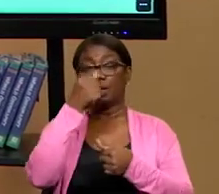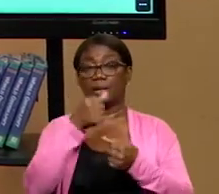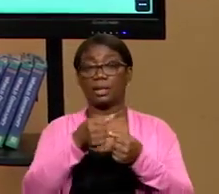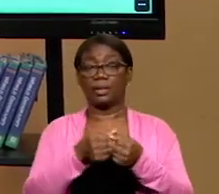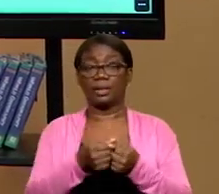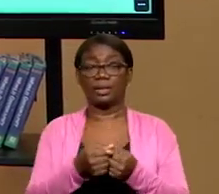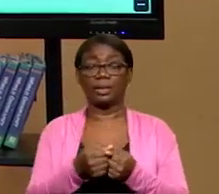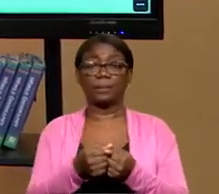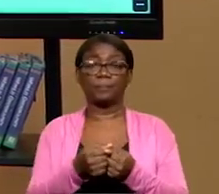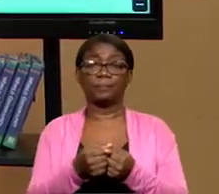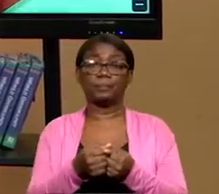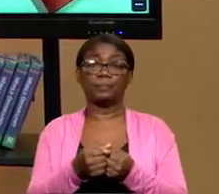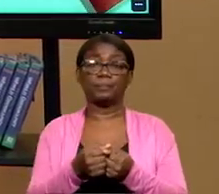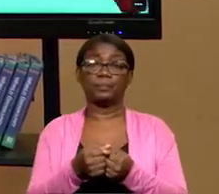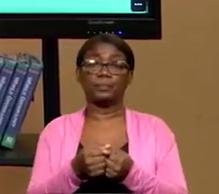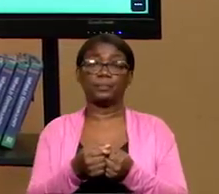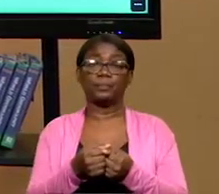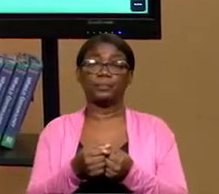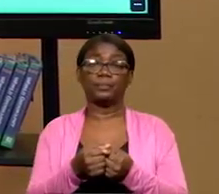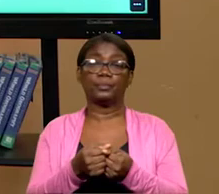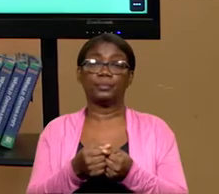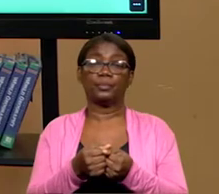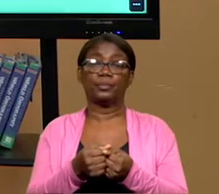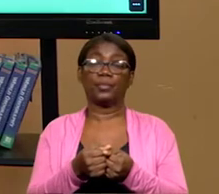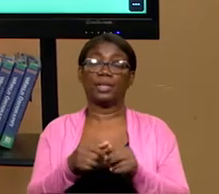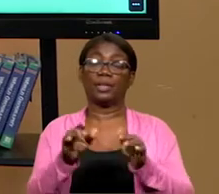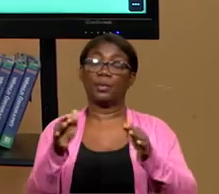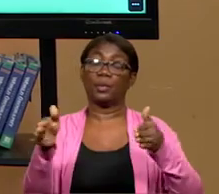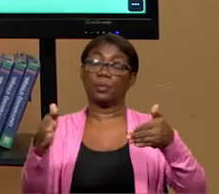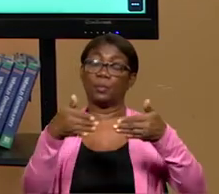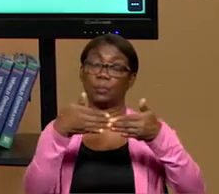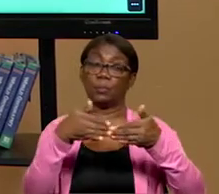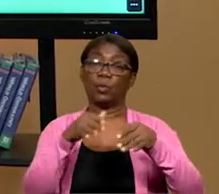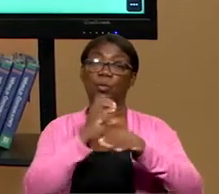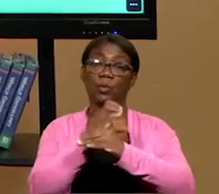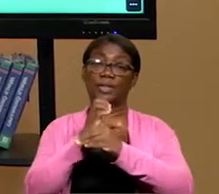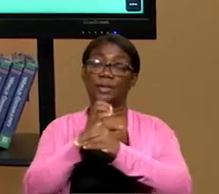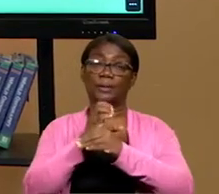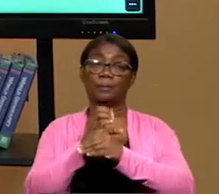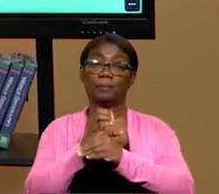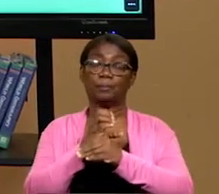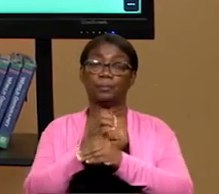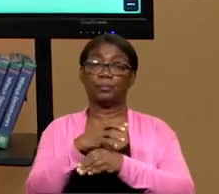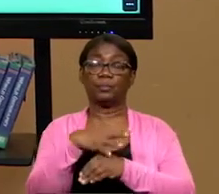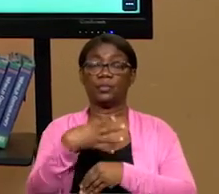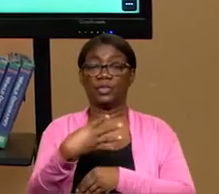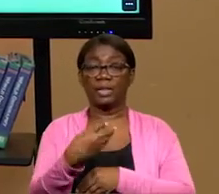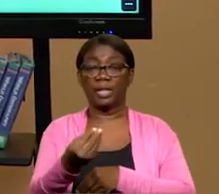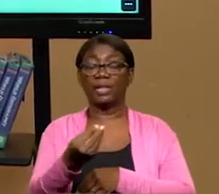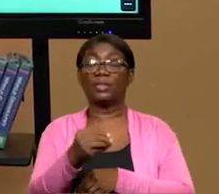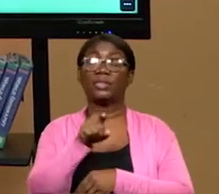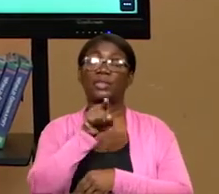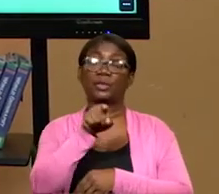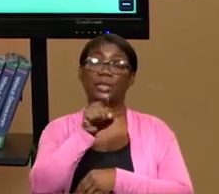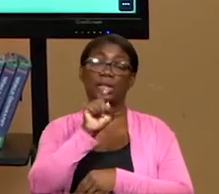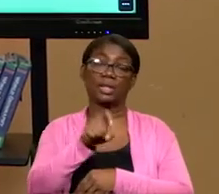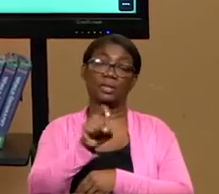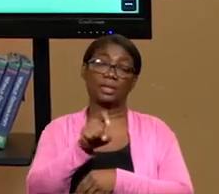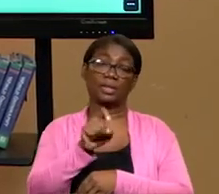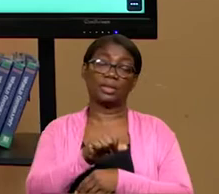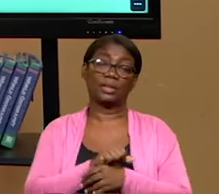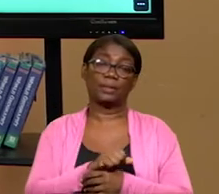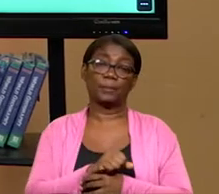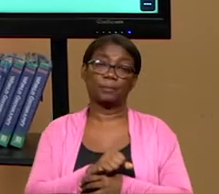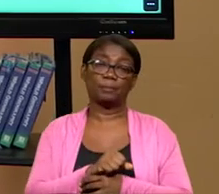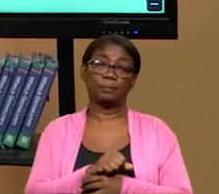decirles que estamos en cuarentena, cuídense mucho, salgan si es necesario. Así